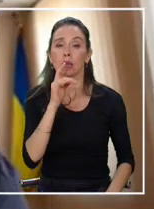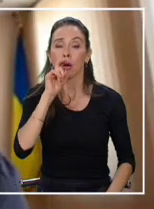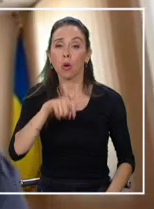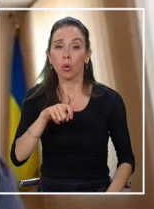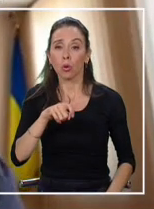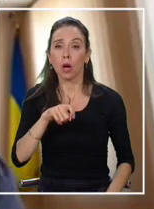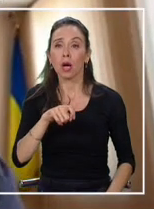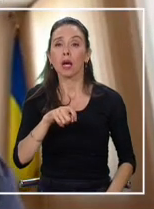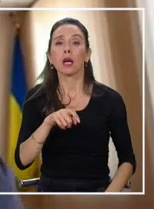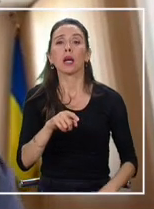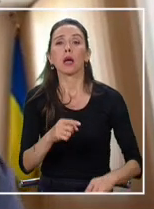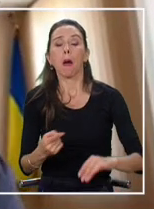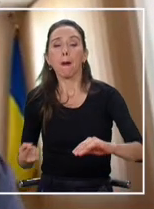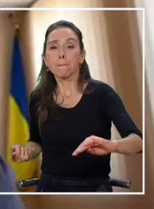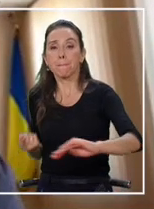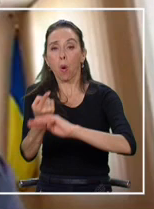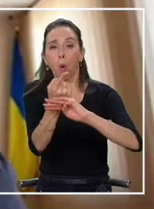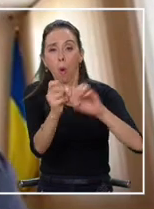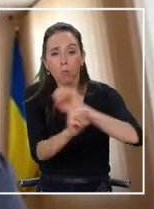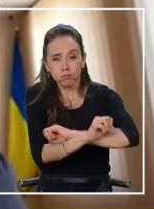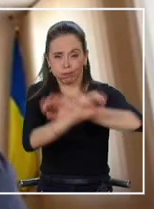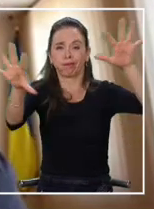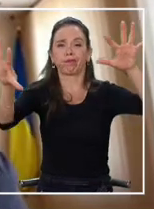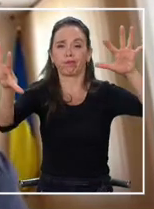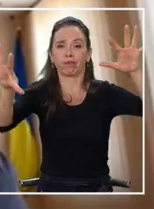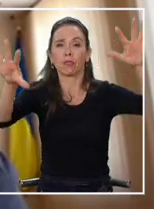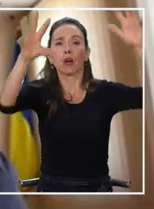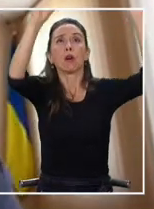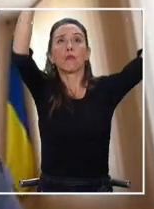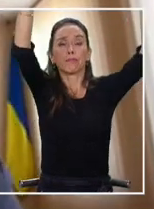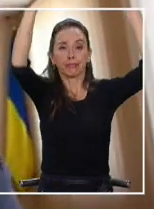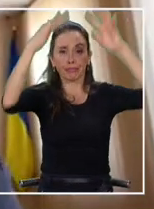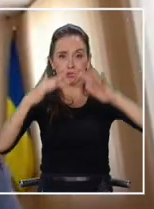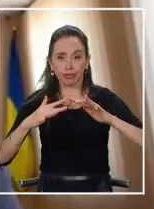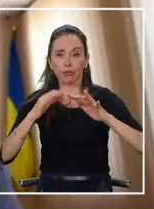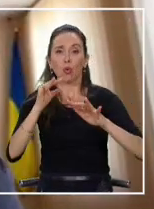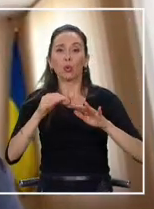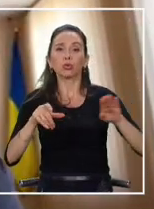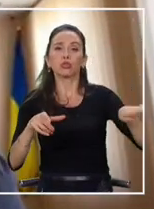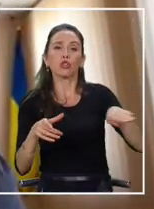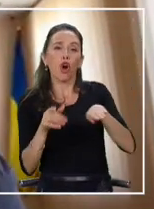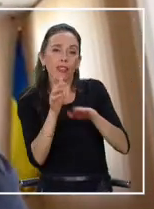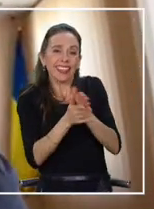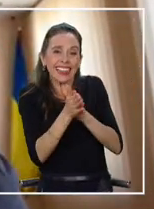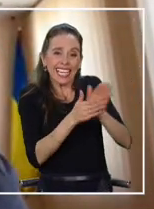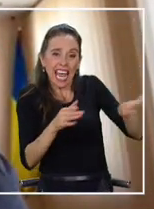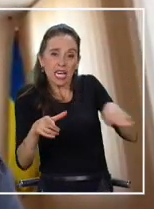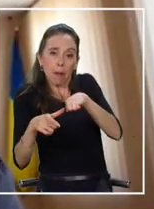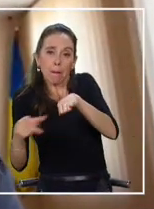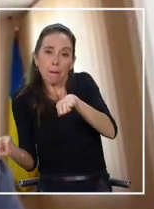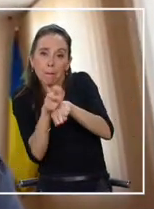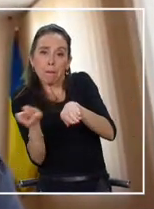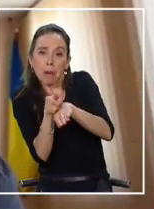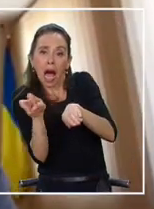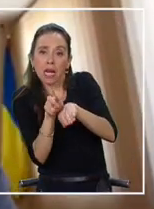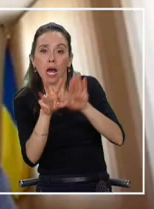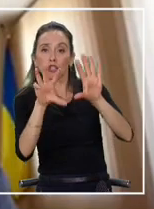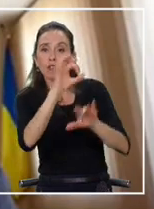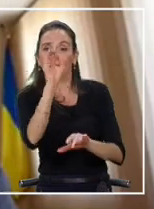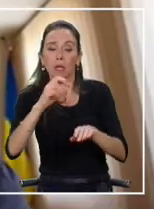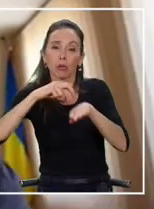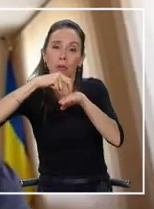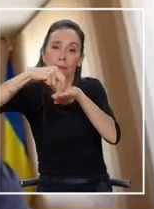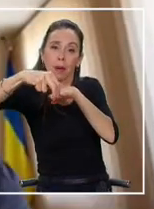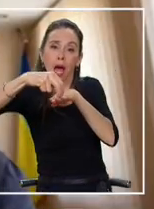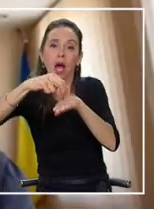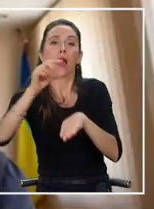Era un misil con munición de racimo que explotó en el aire sobre la estación de tren. El 90% de las personas en la